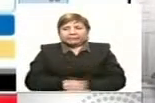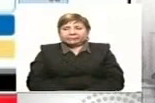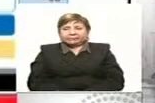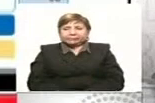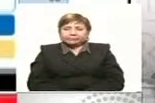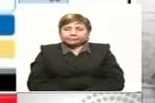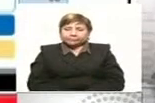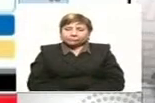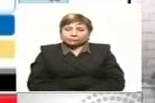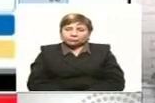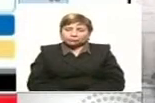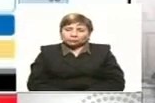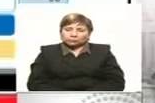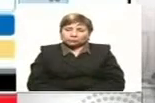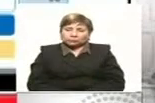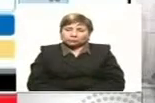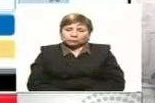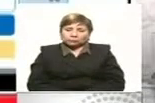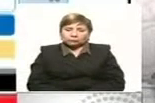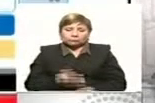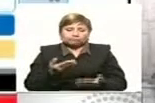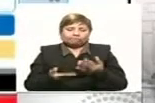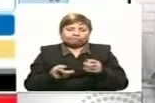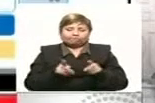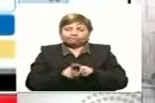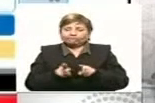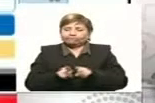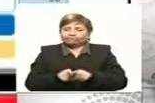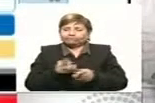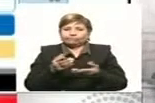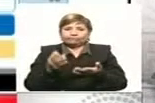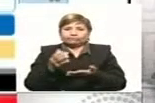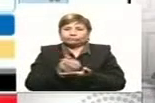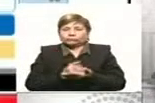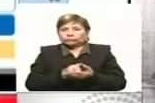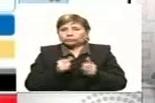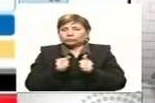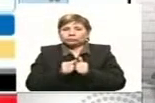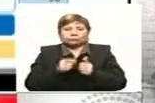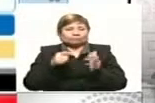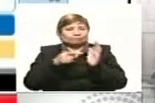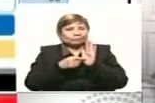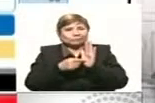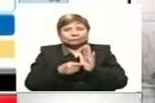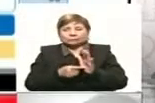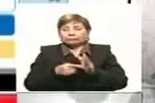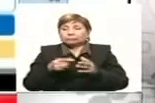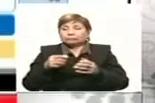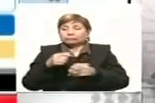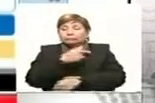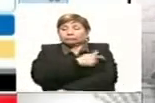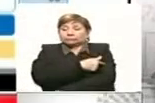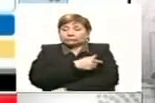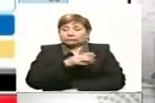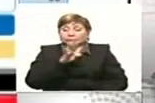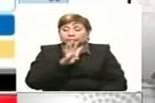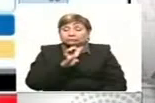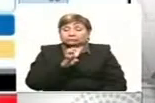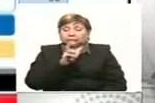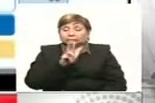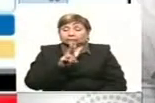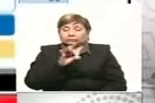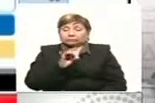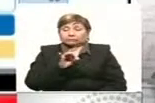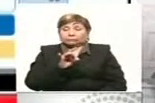monto inicial es como una garantía, como una seña por las vacunas, que son